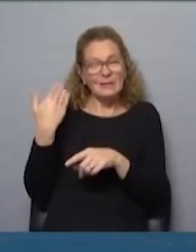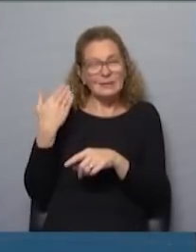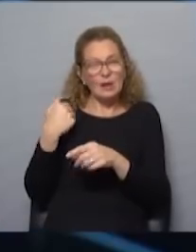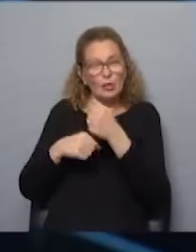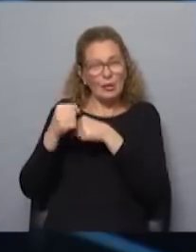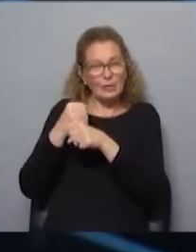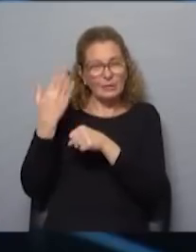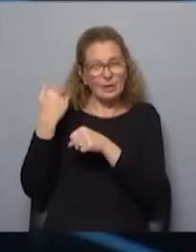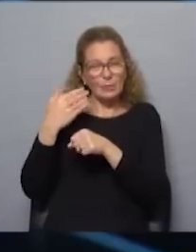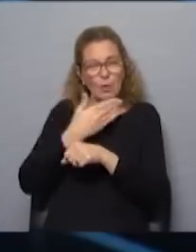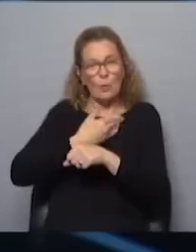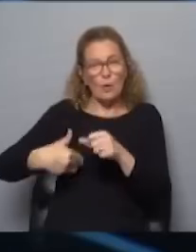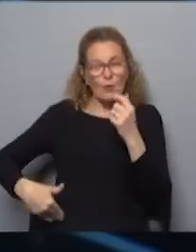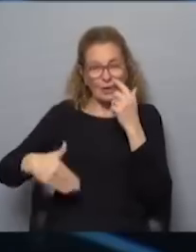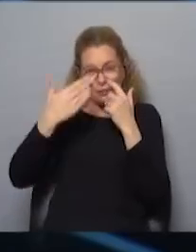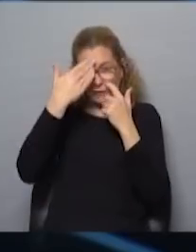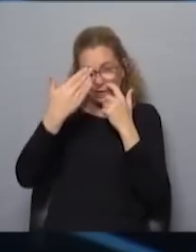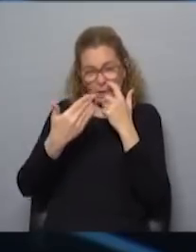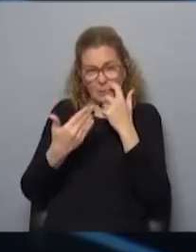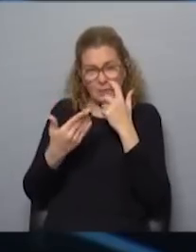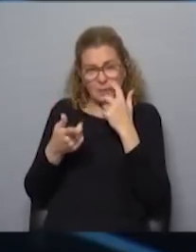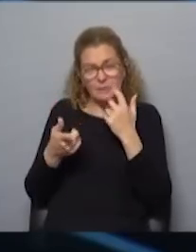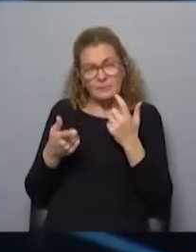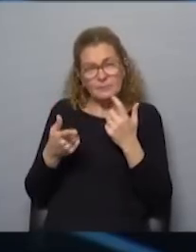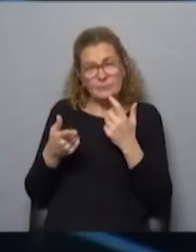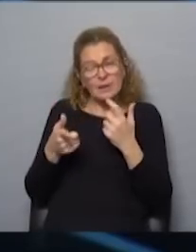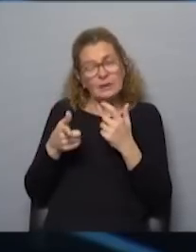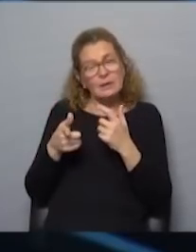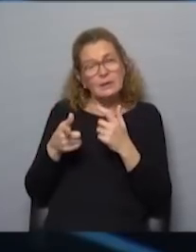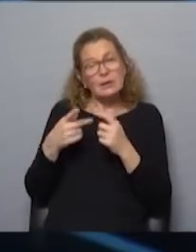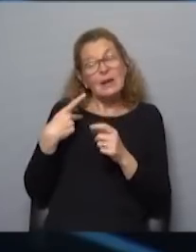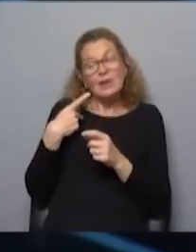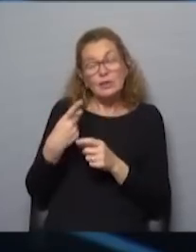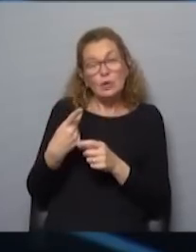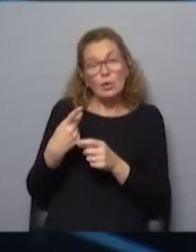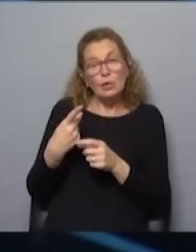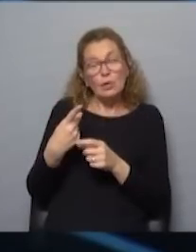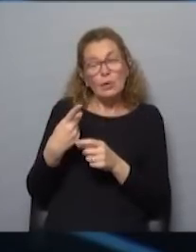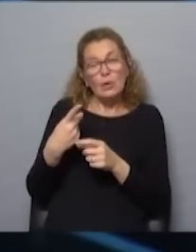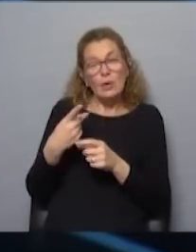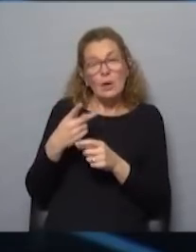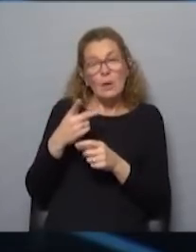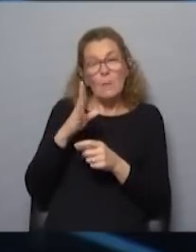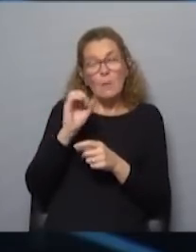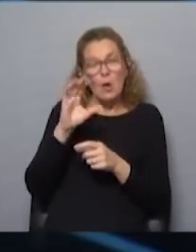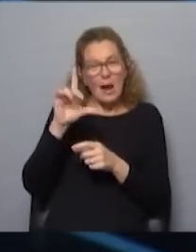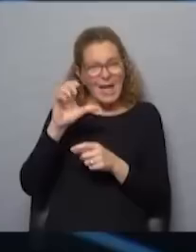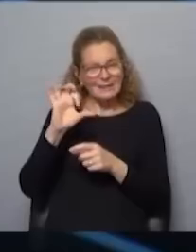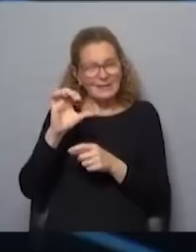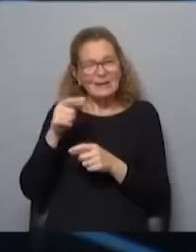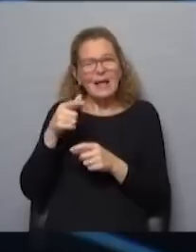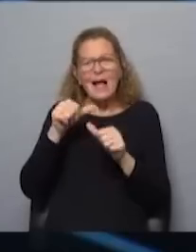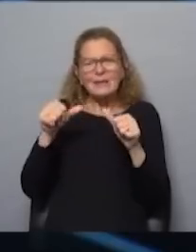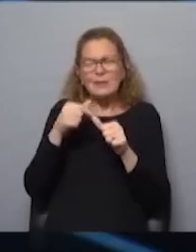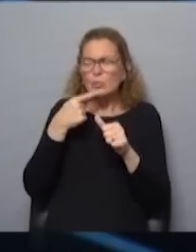que gobernó el frente amplio y en determinado momento el director el doctor jose pedro por la cría es una consulta